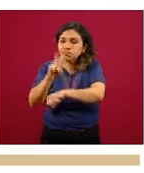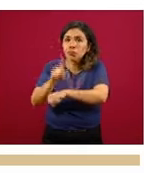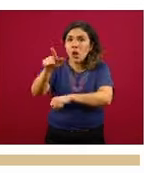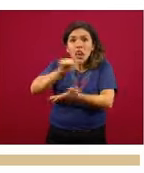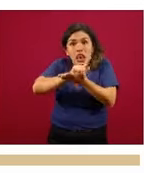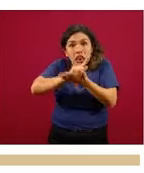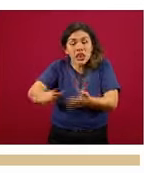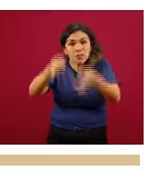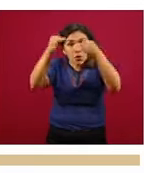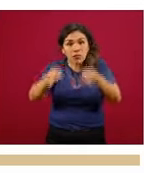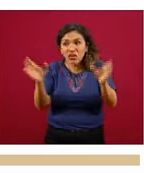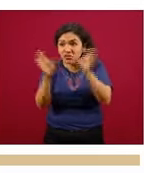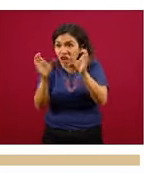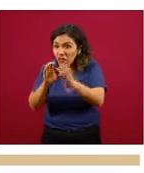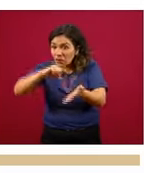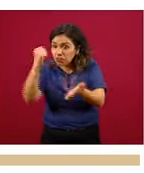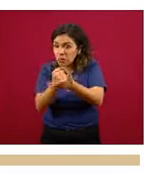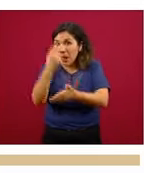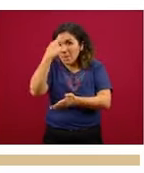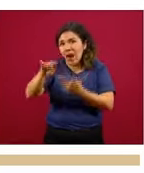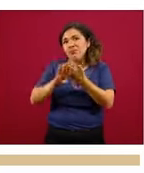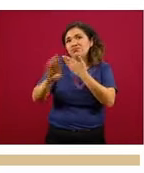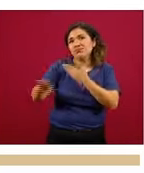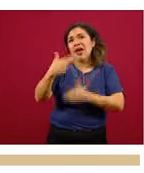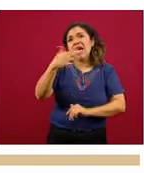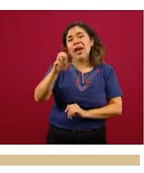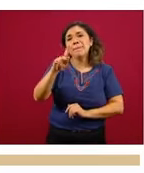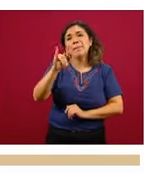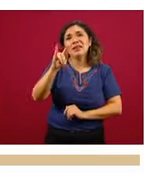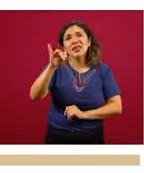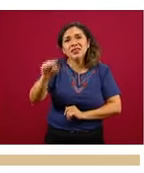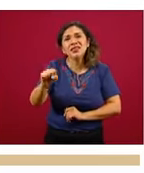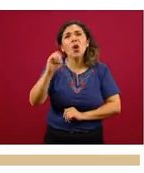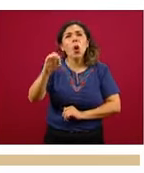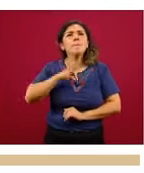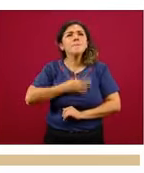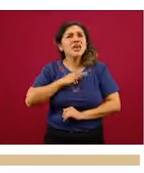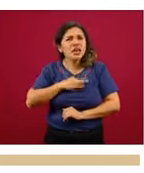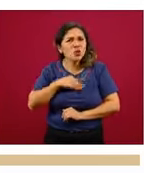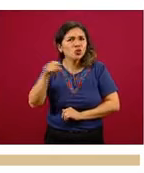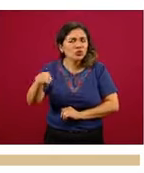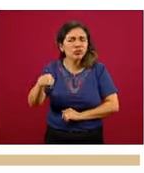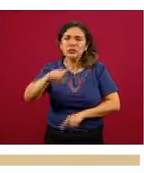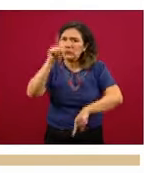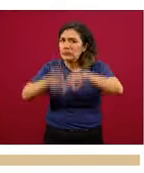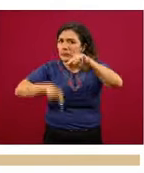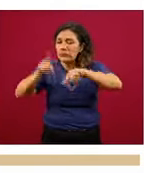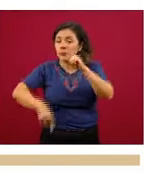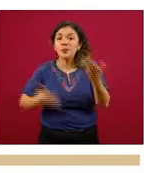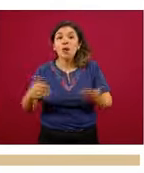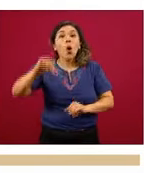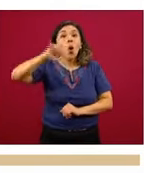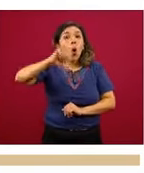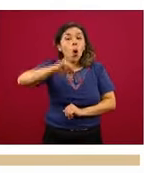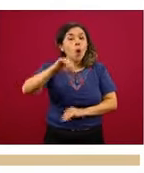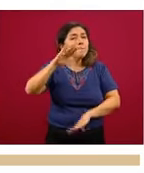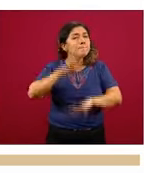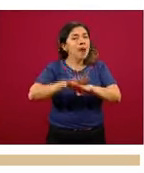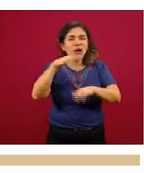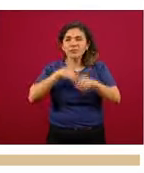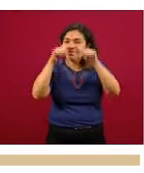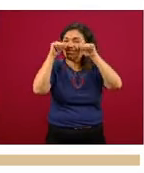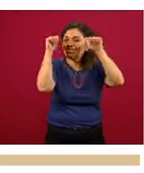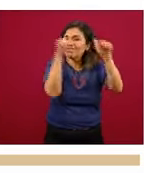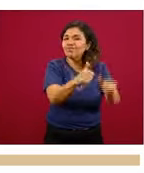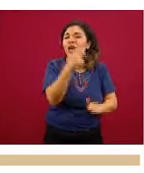virus de hepatitis B, C y D que se transmiten por vía parenteral. Y el día de hoy queremos enfocarnos